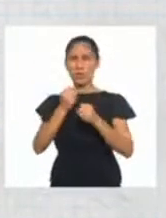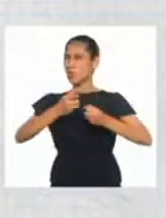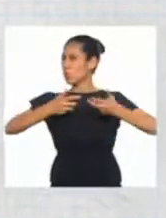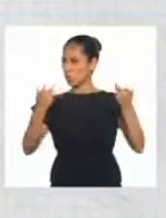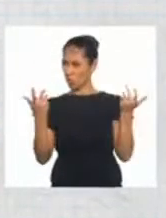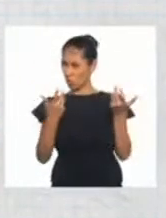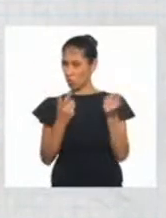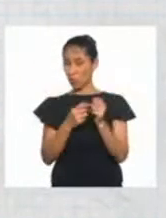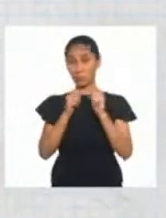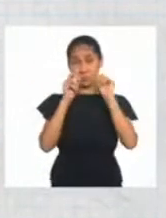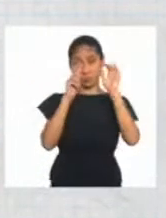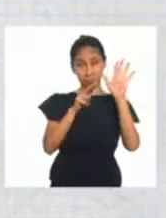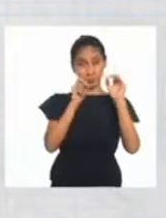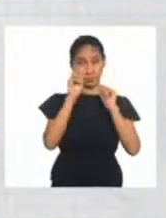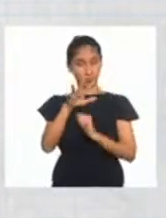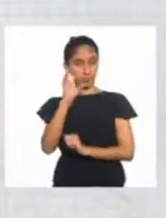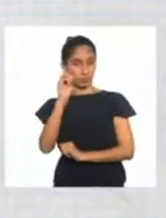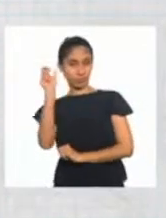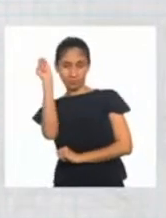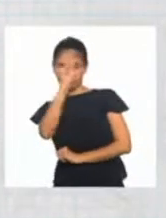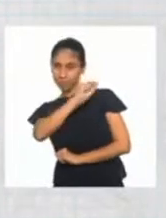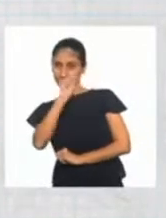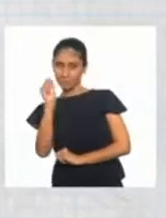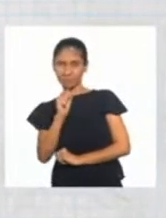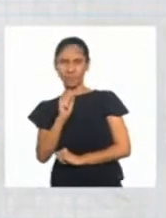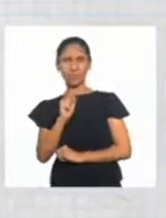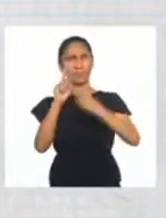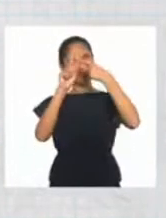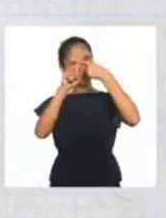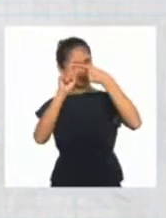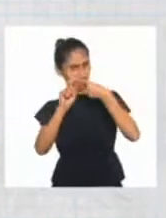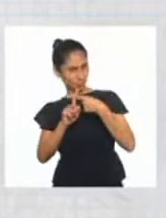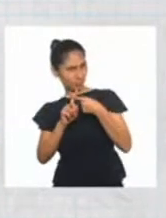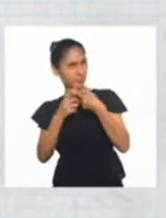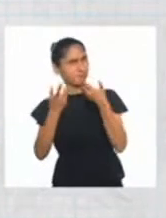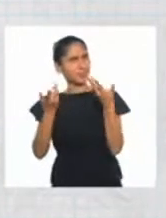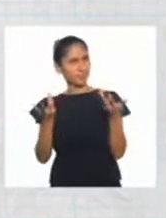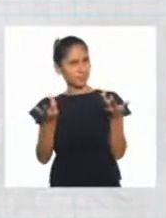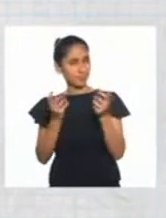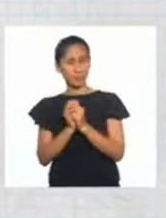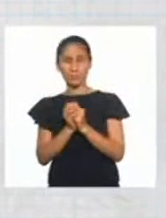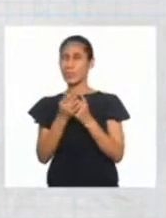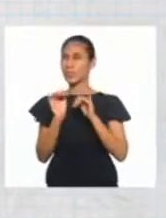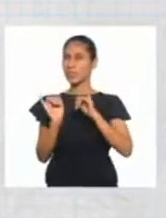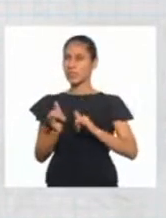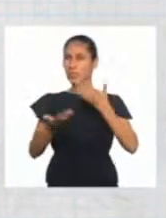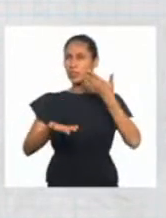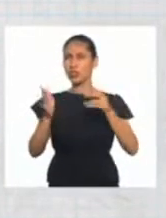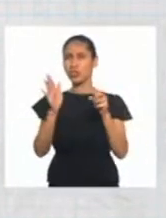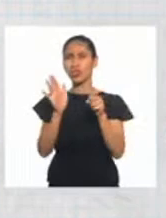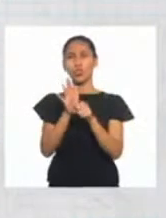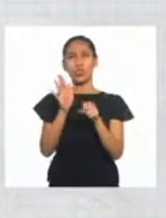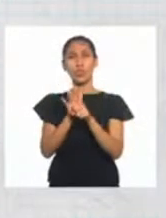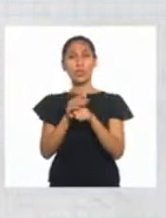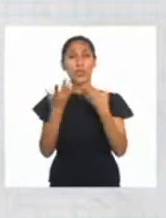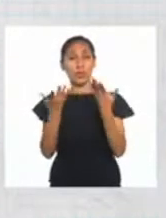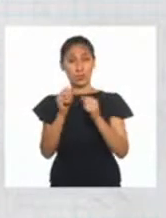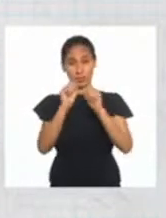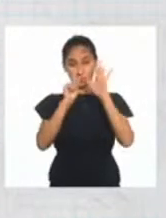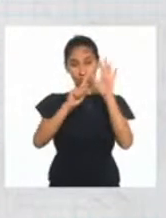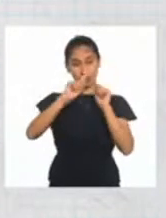es decir, 750 soles, que sumándose al monto anterior nos da un total